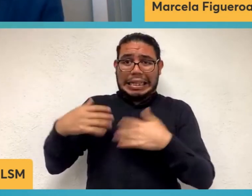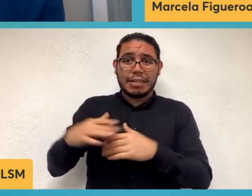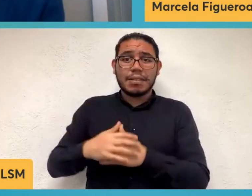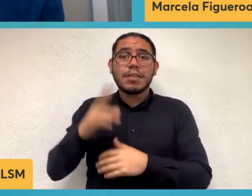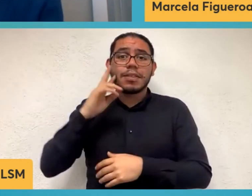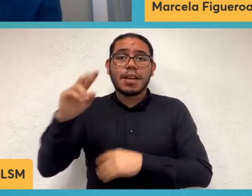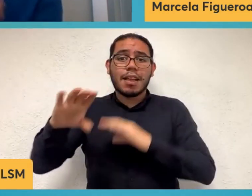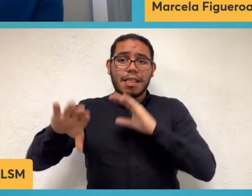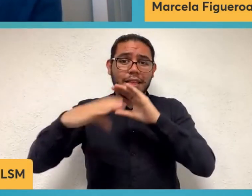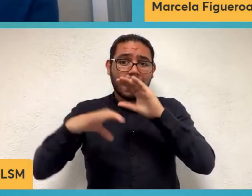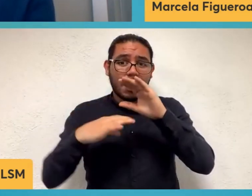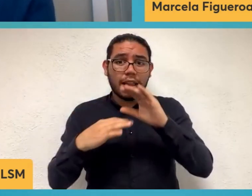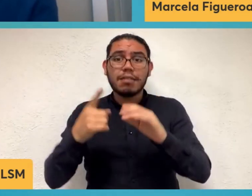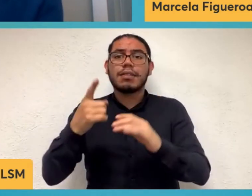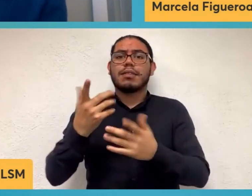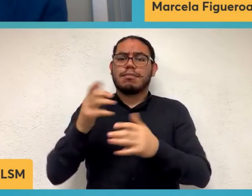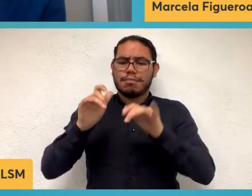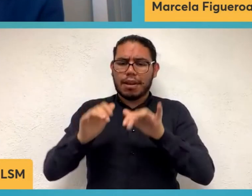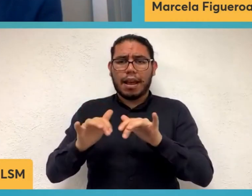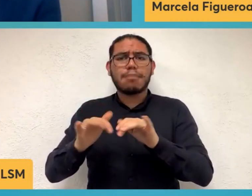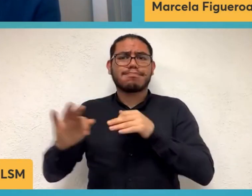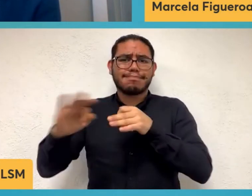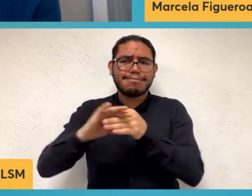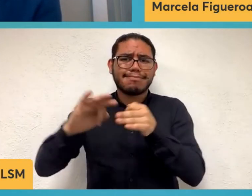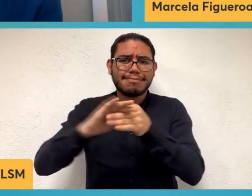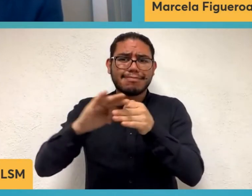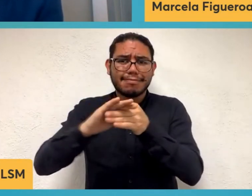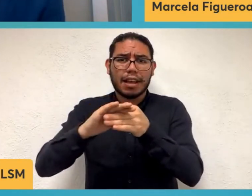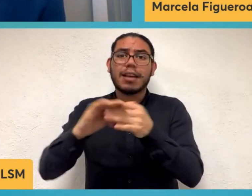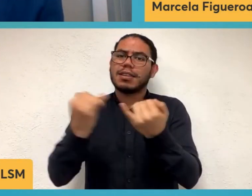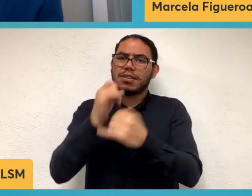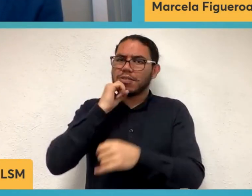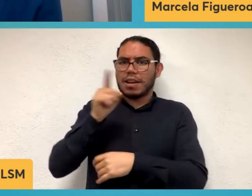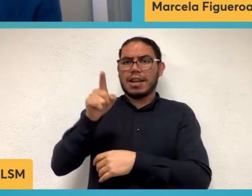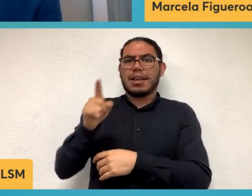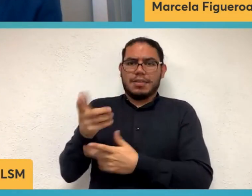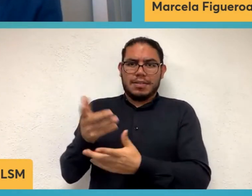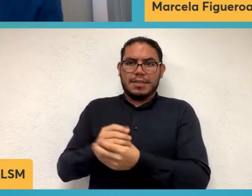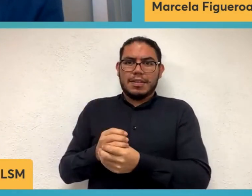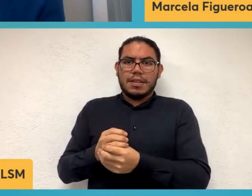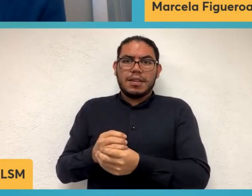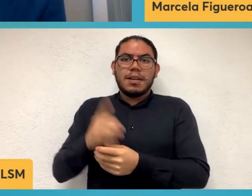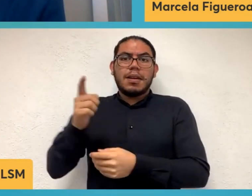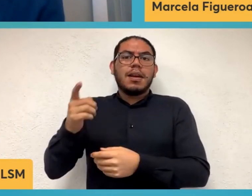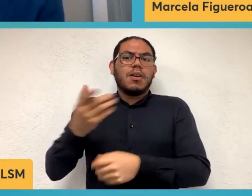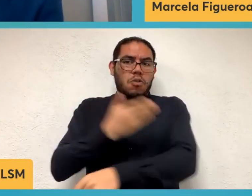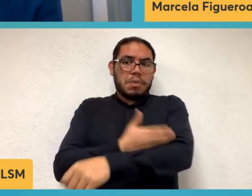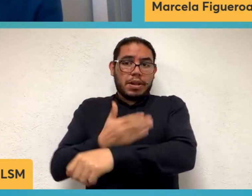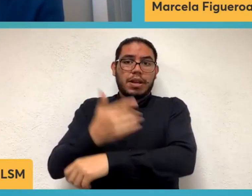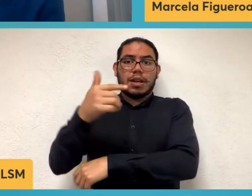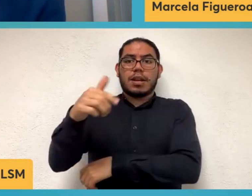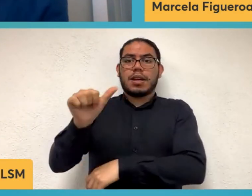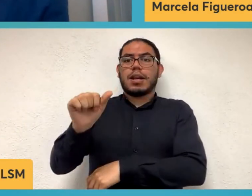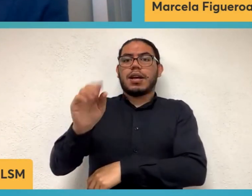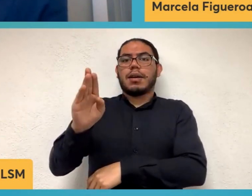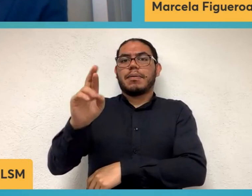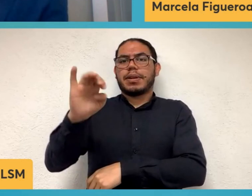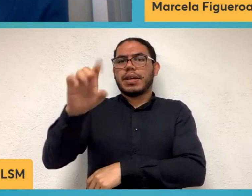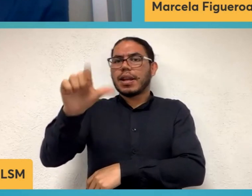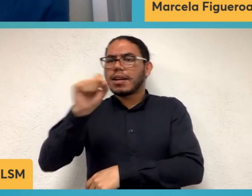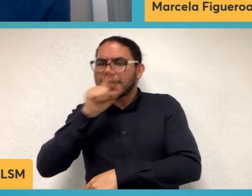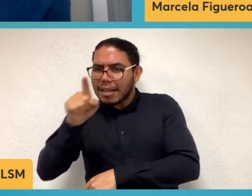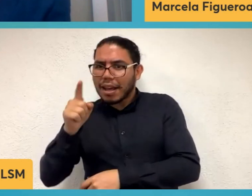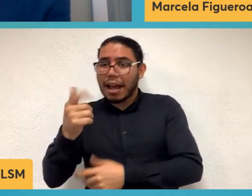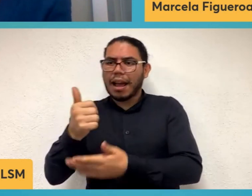comentando constantemente. Bueno, que también nuestra compañera Gabriela estuvo invitando a que participaran y cuando dijeron si hay palancas, bueno, ahí